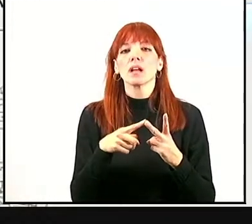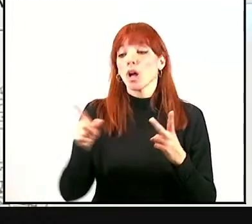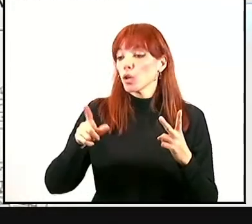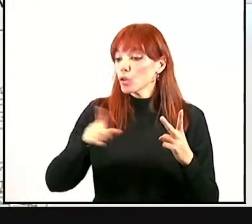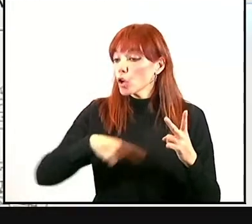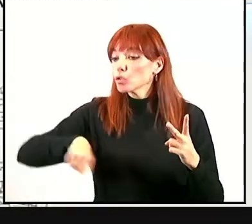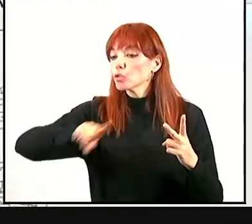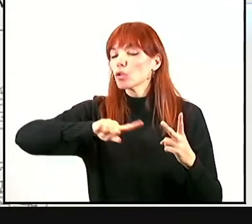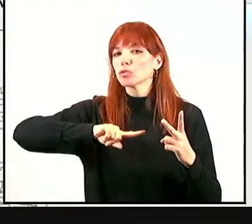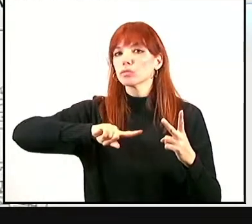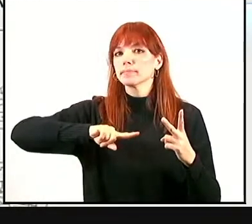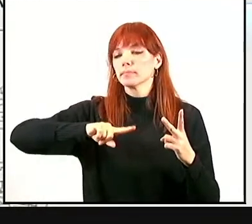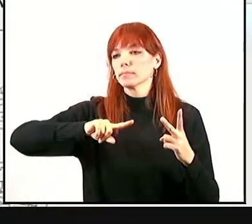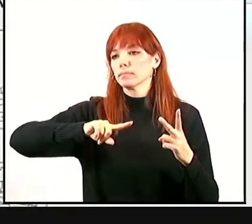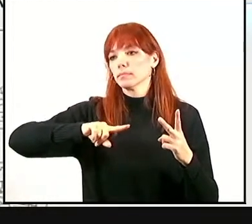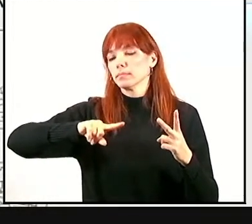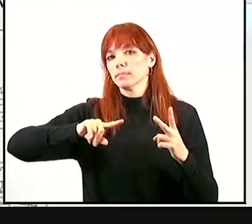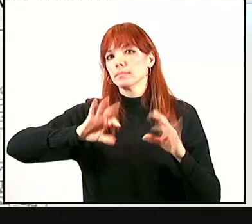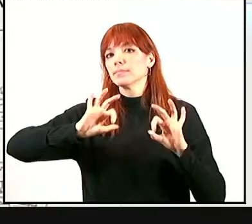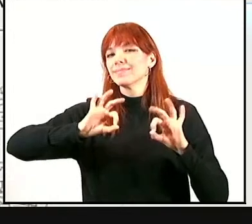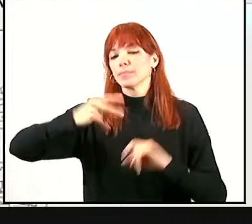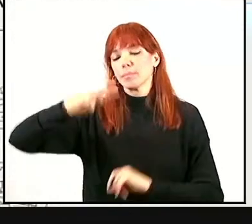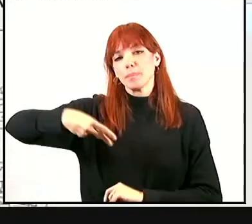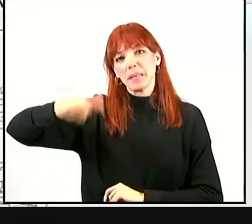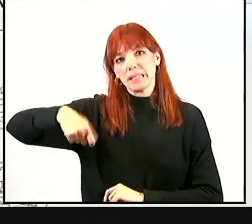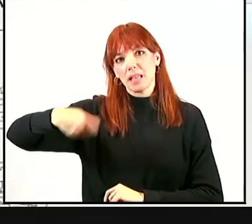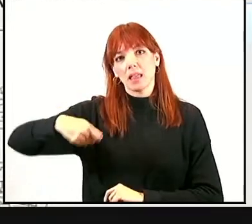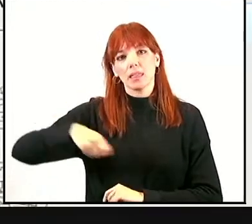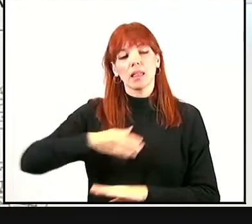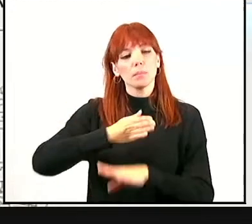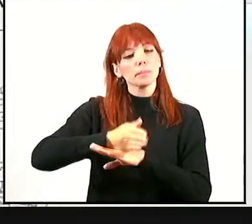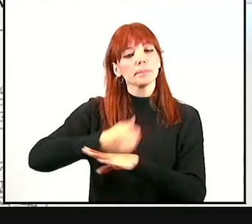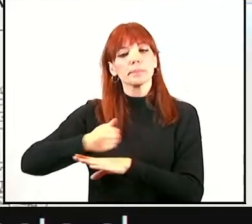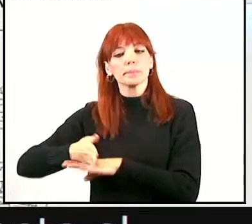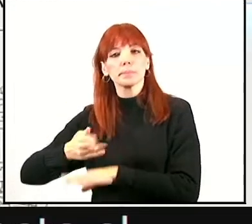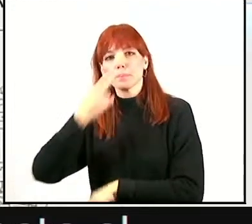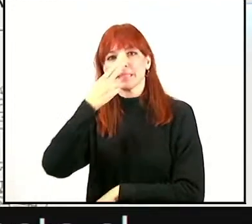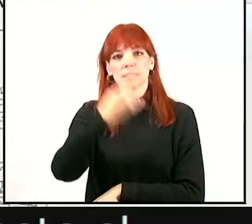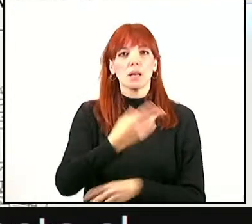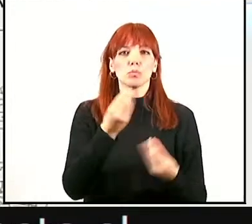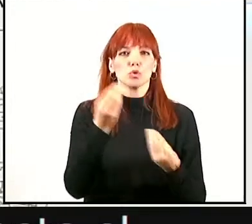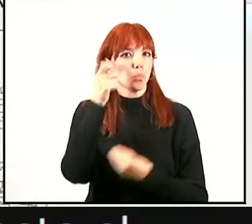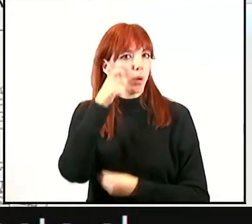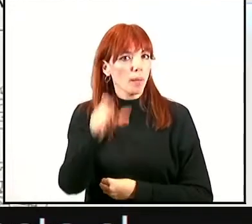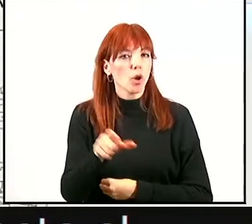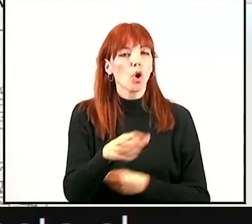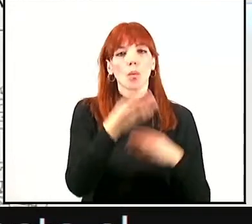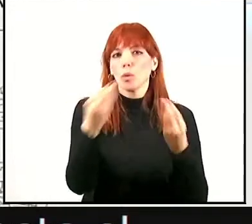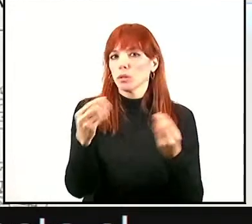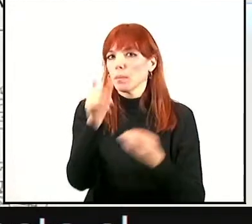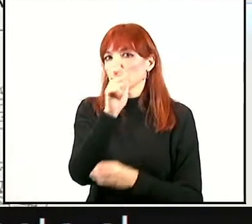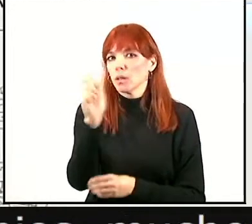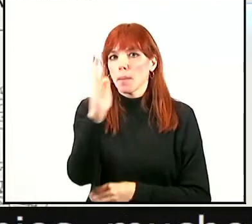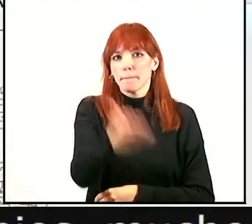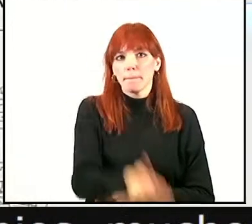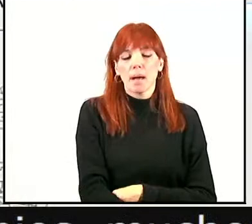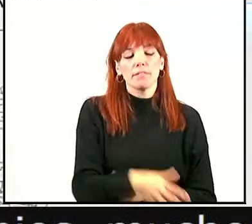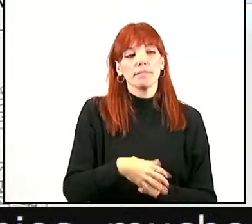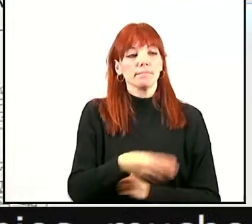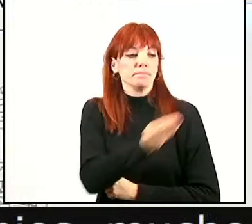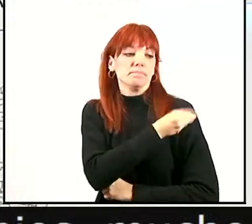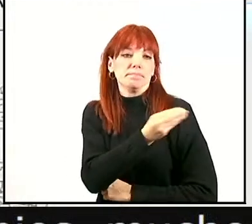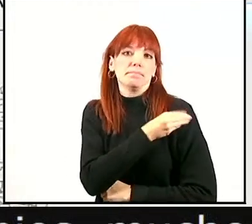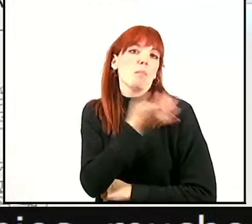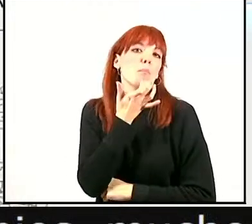nosotros, fundamentalmente el presidente estuvo visitando muchos municipios, muchos afectados, y nos demandaban, por ejemplo,